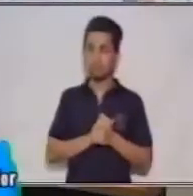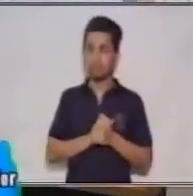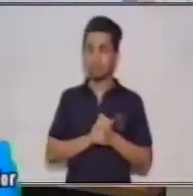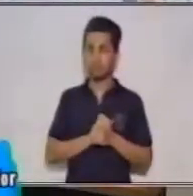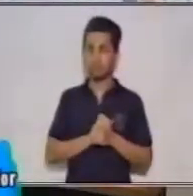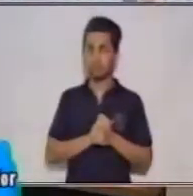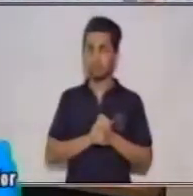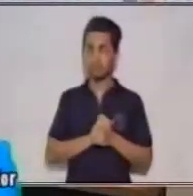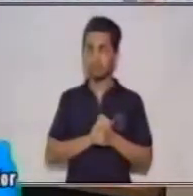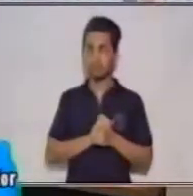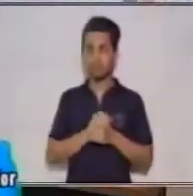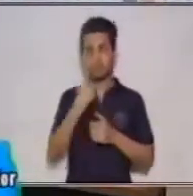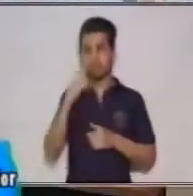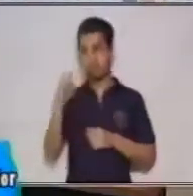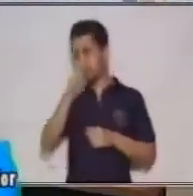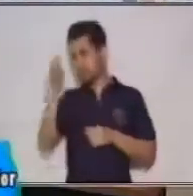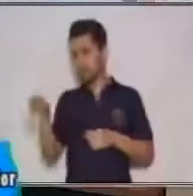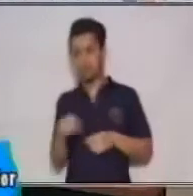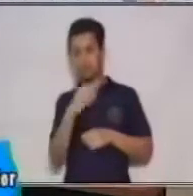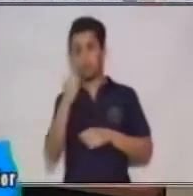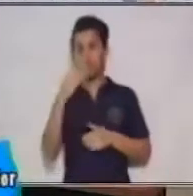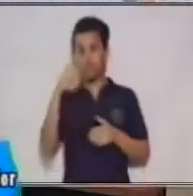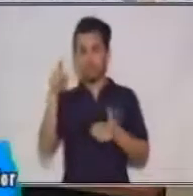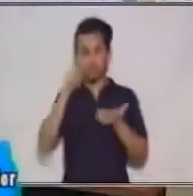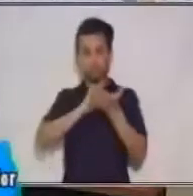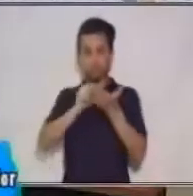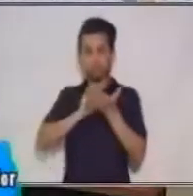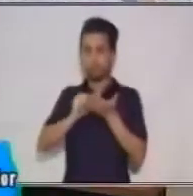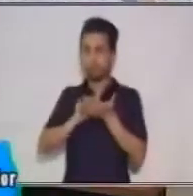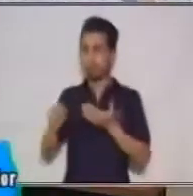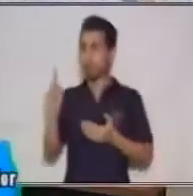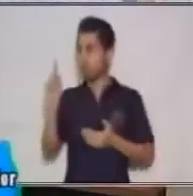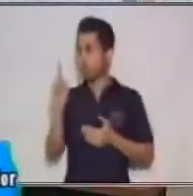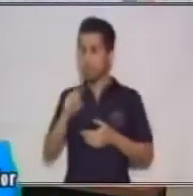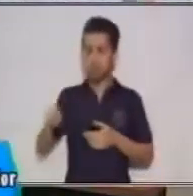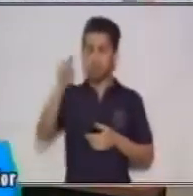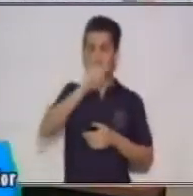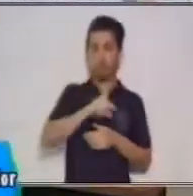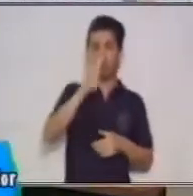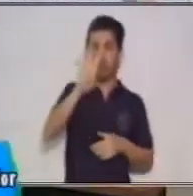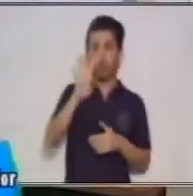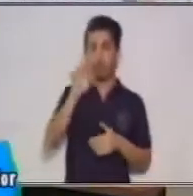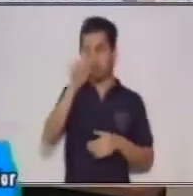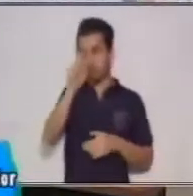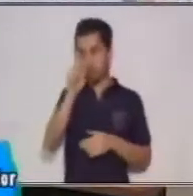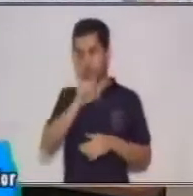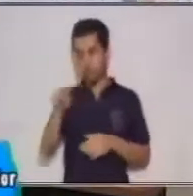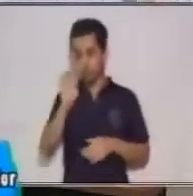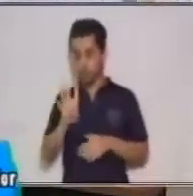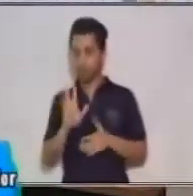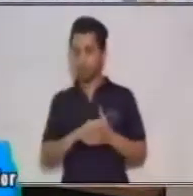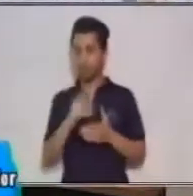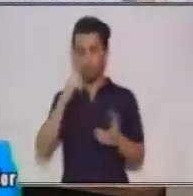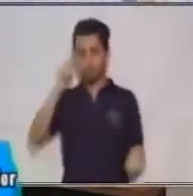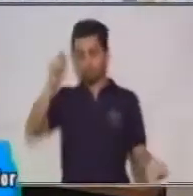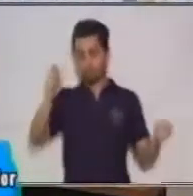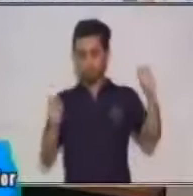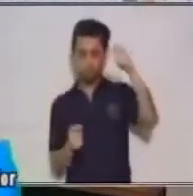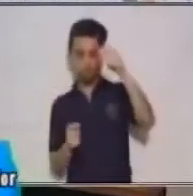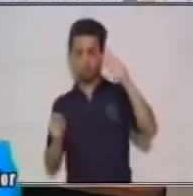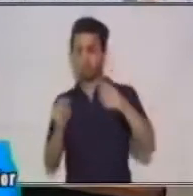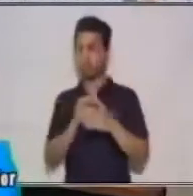partes están pintadas de estos 4/4. 1, esa está María. Si yo, por ejemplo,